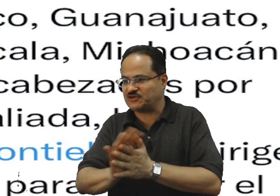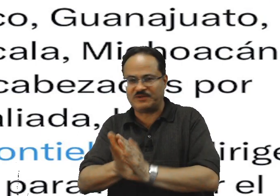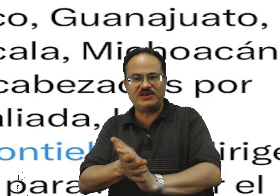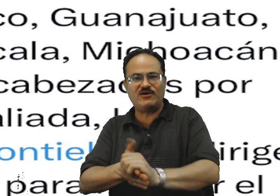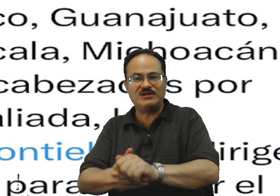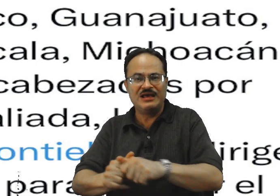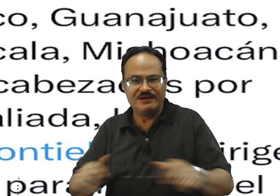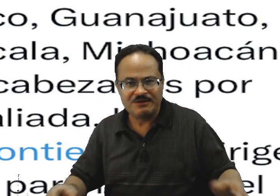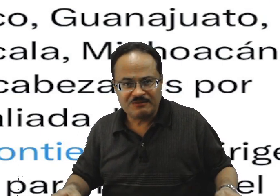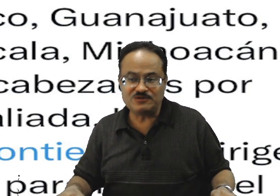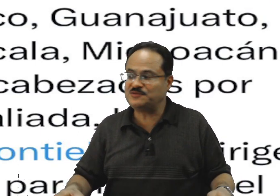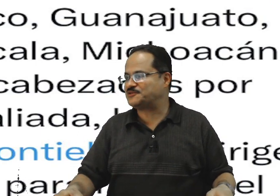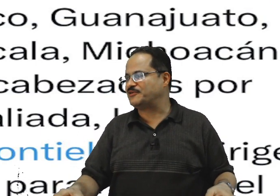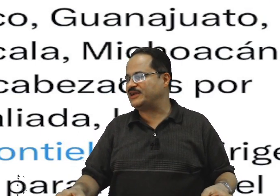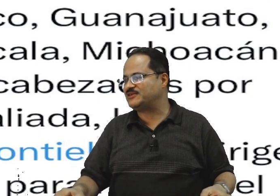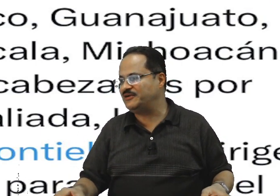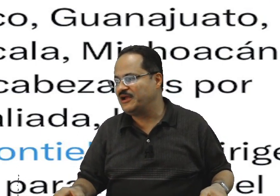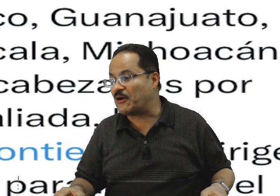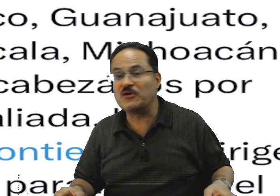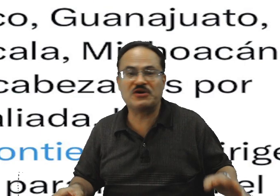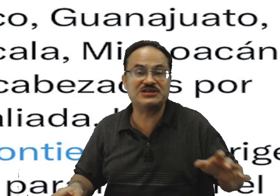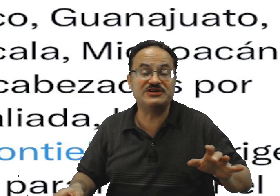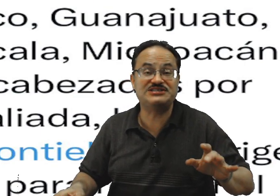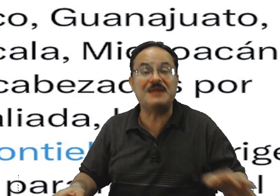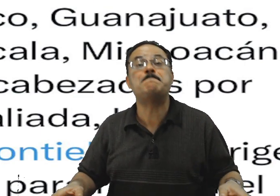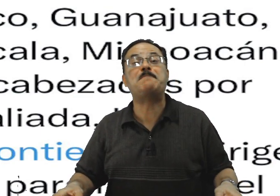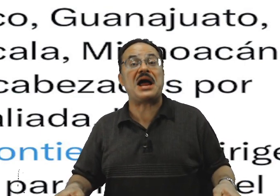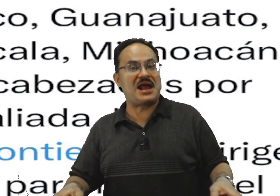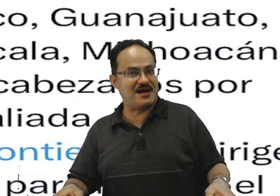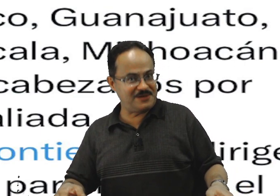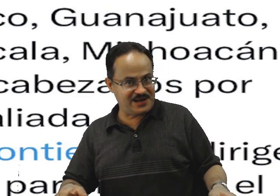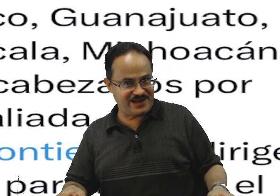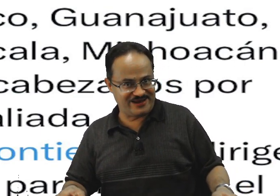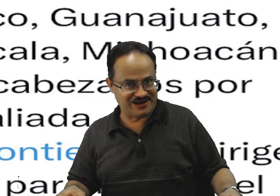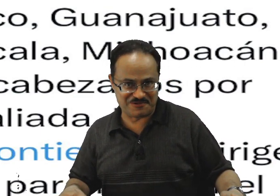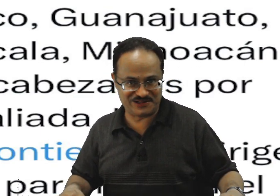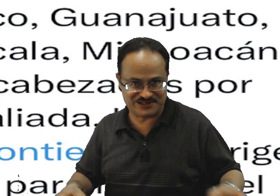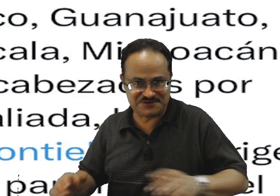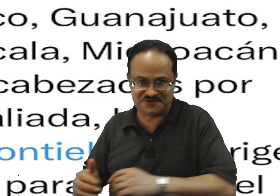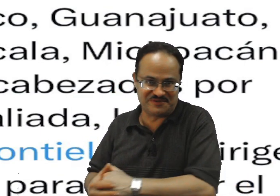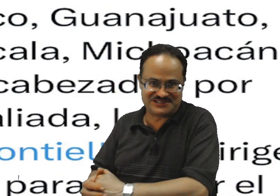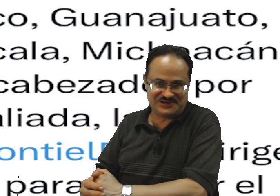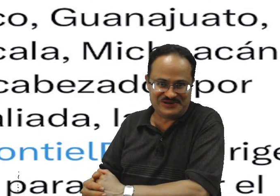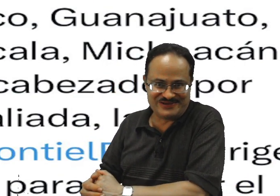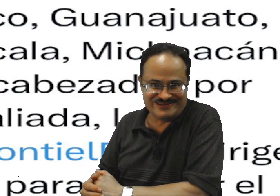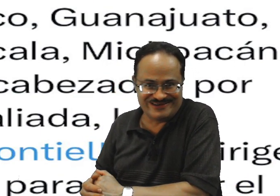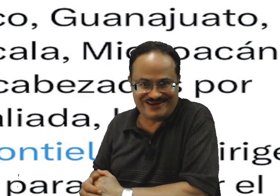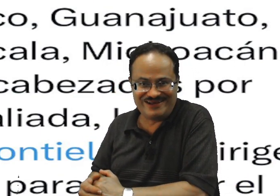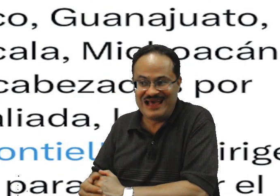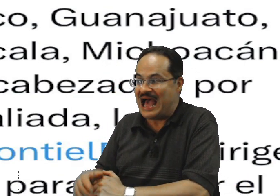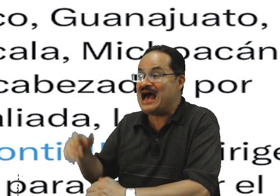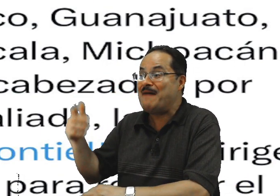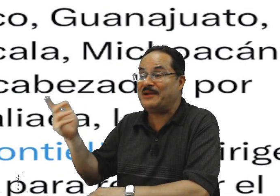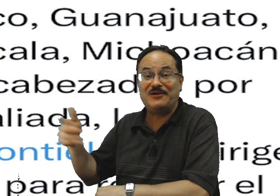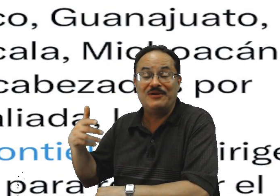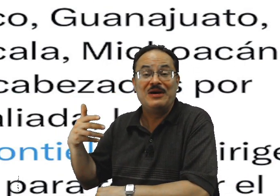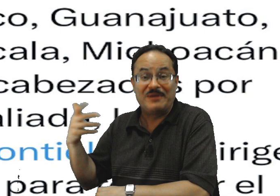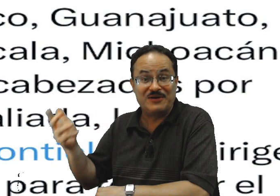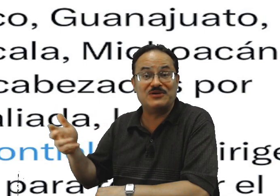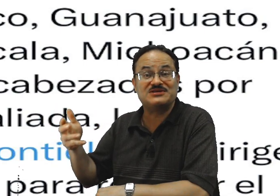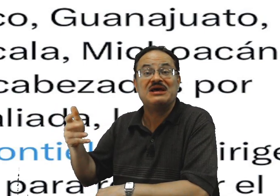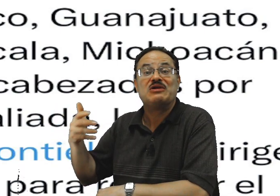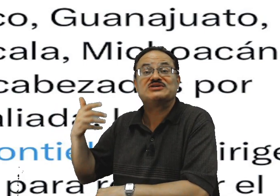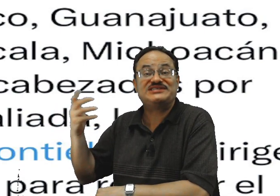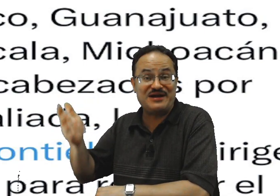sondeos de opinión No pues con razón Con razón está imparable la cuarta transformación no Ah pero